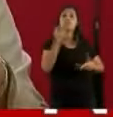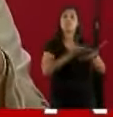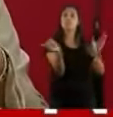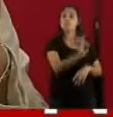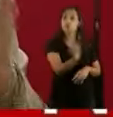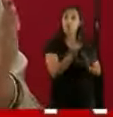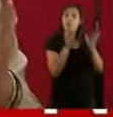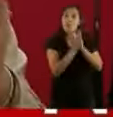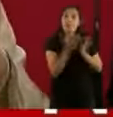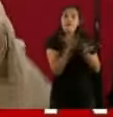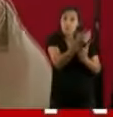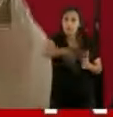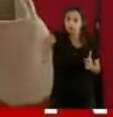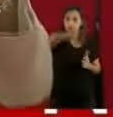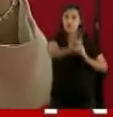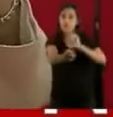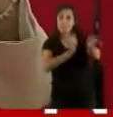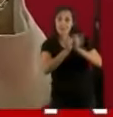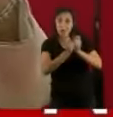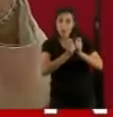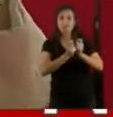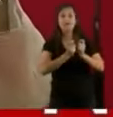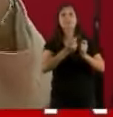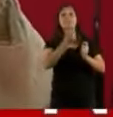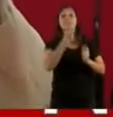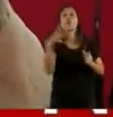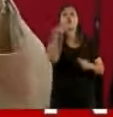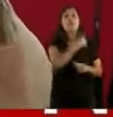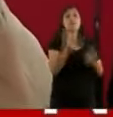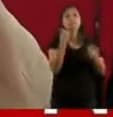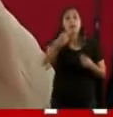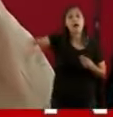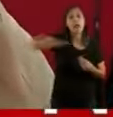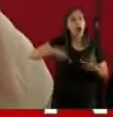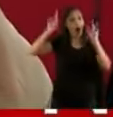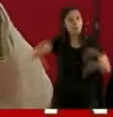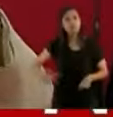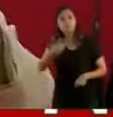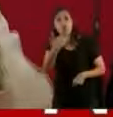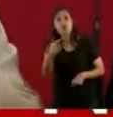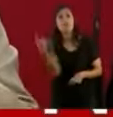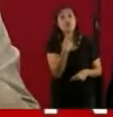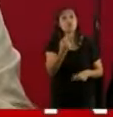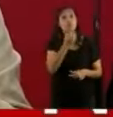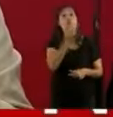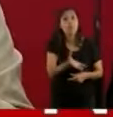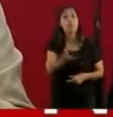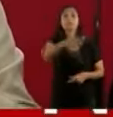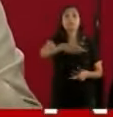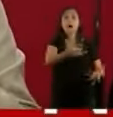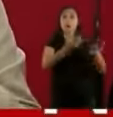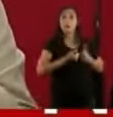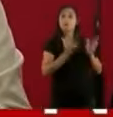no darles el alimento que necesitan las bandas narcoterroristas, nos